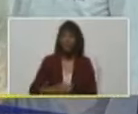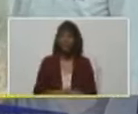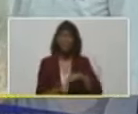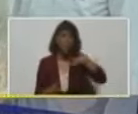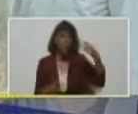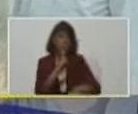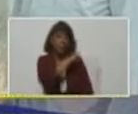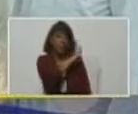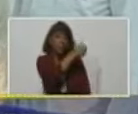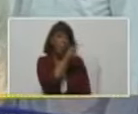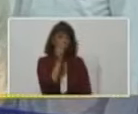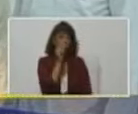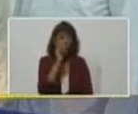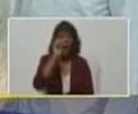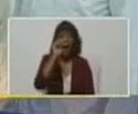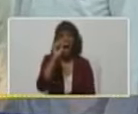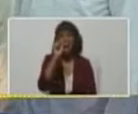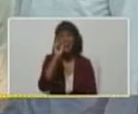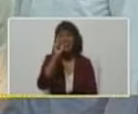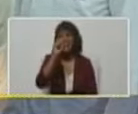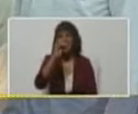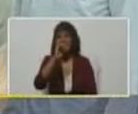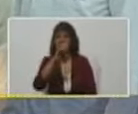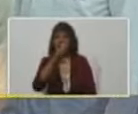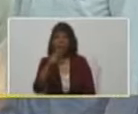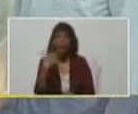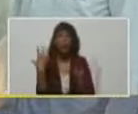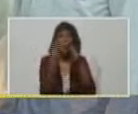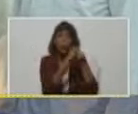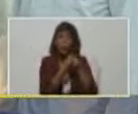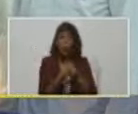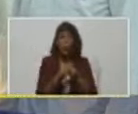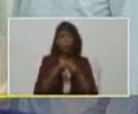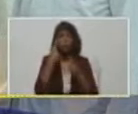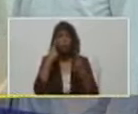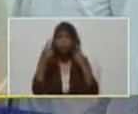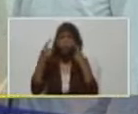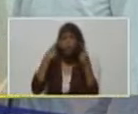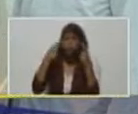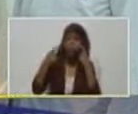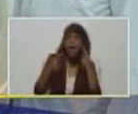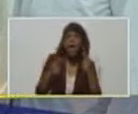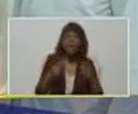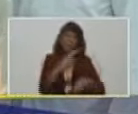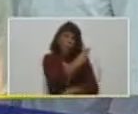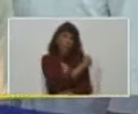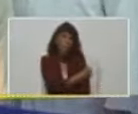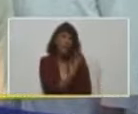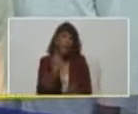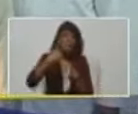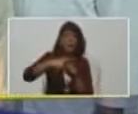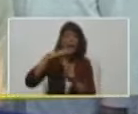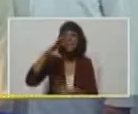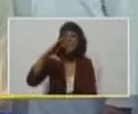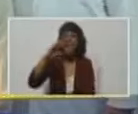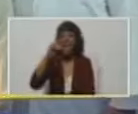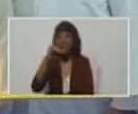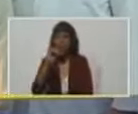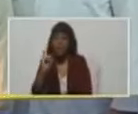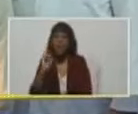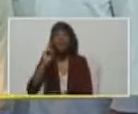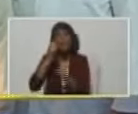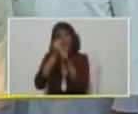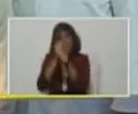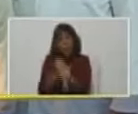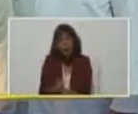del director Asniel. En conjunto siempre estamos trabajando hospital y CDI, esperando, bueno, la pronta recuperación